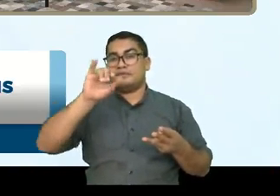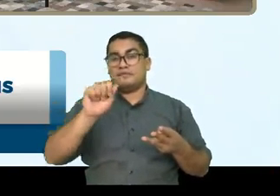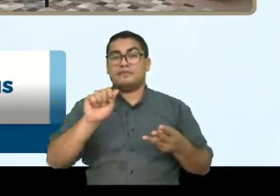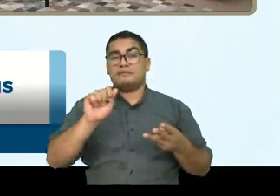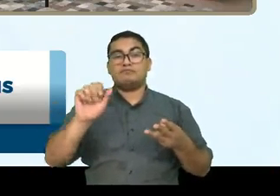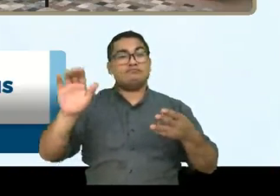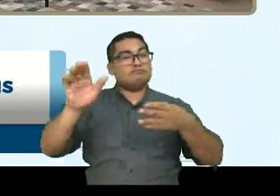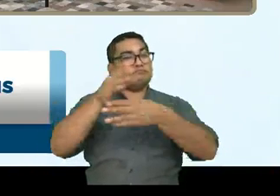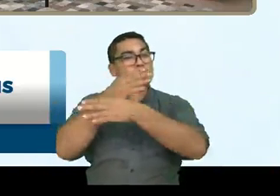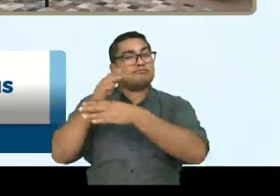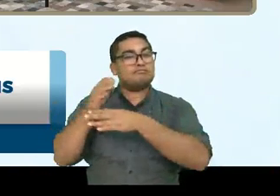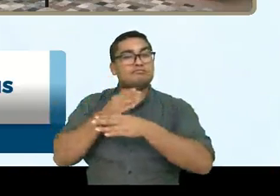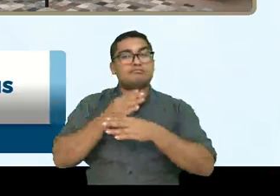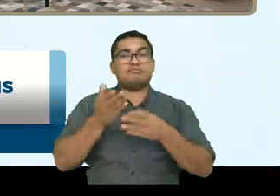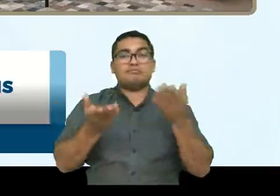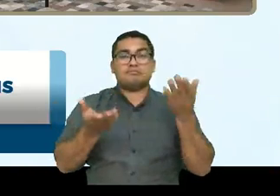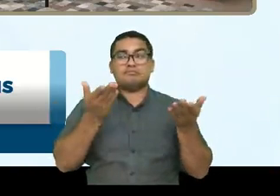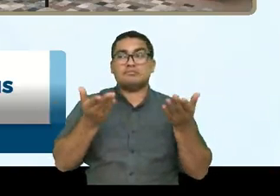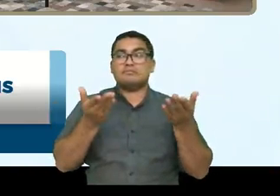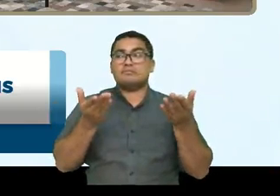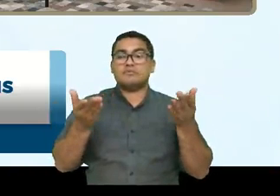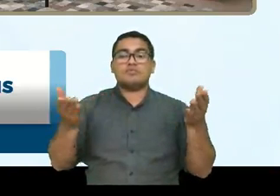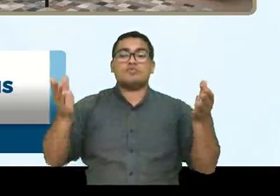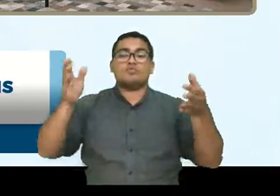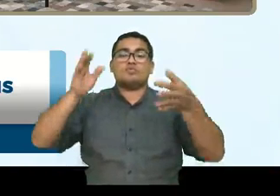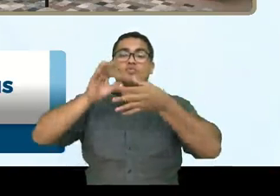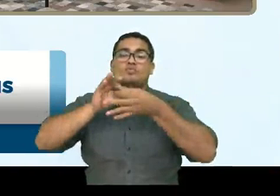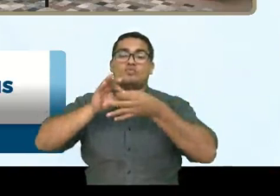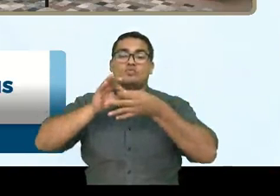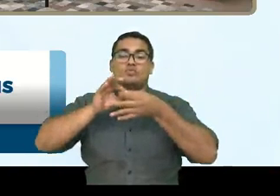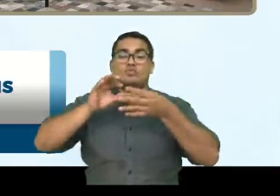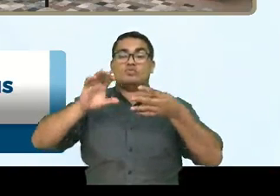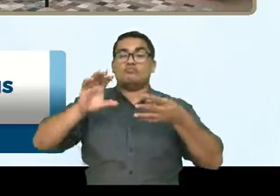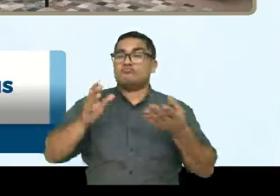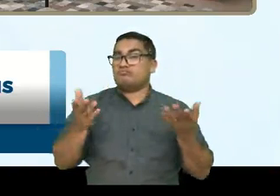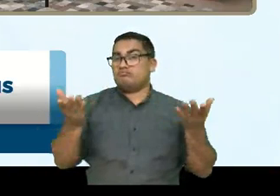distinguir eso. Y casualmente a veces andan juntas. Andan